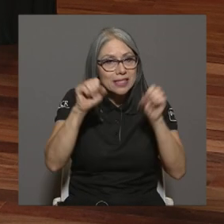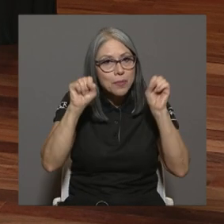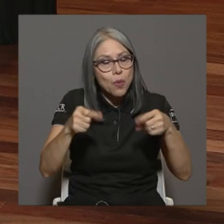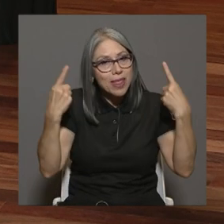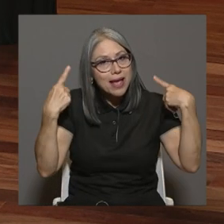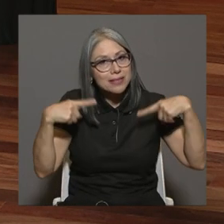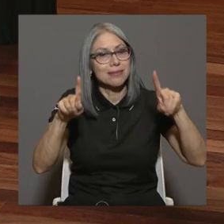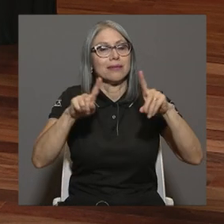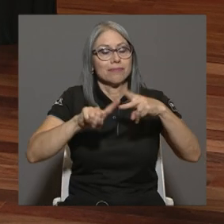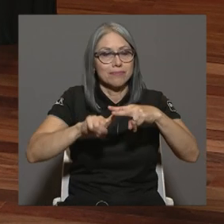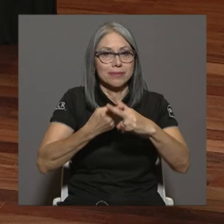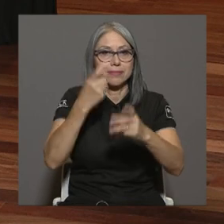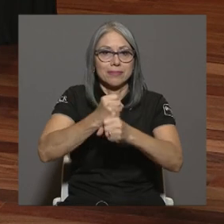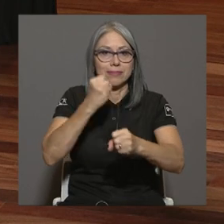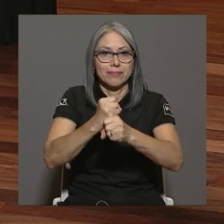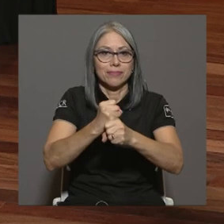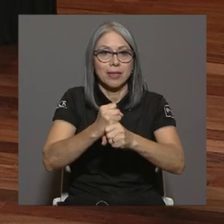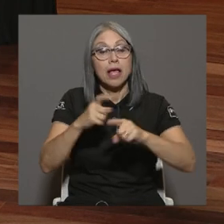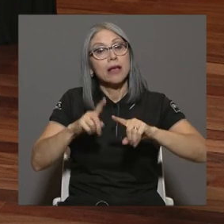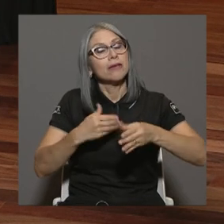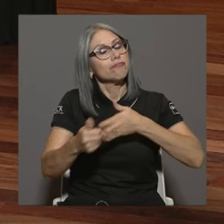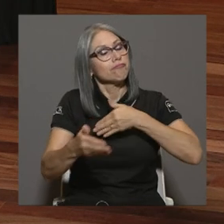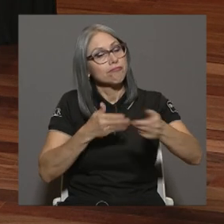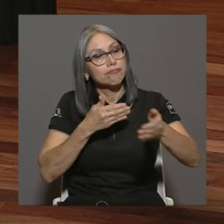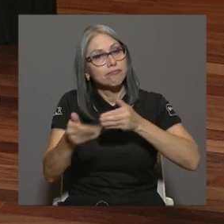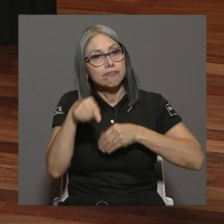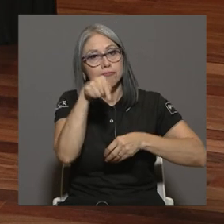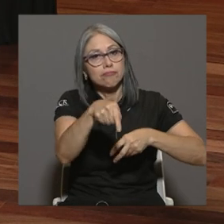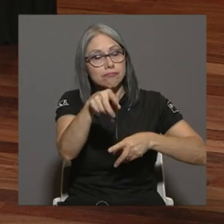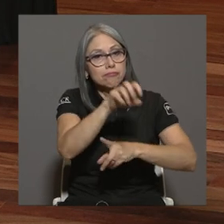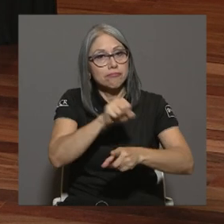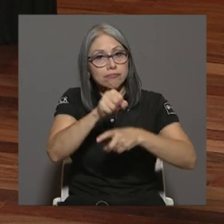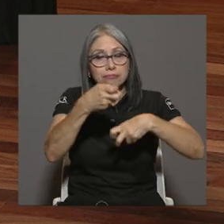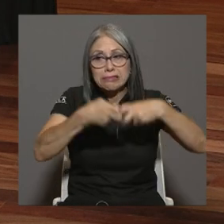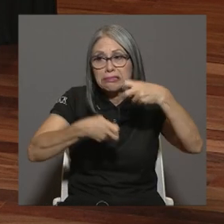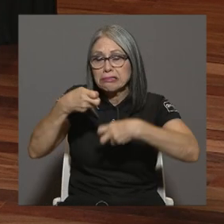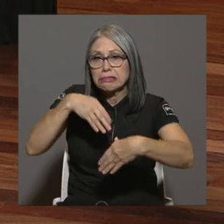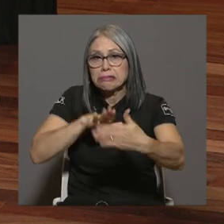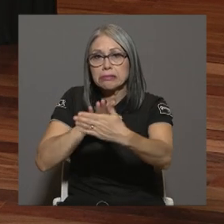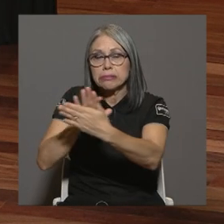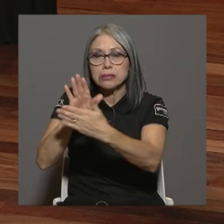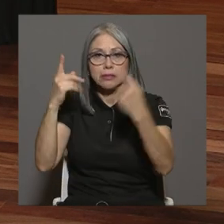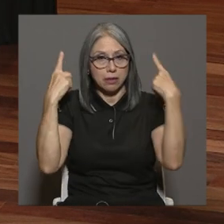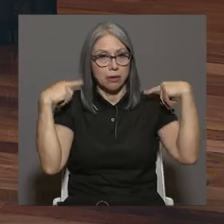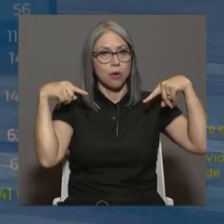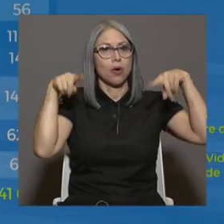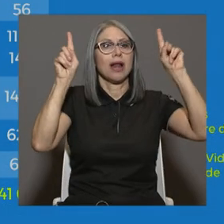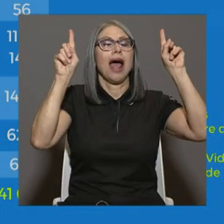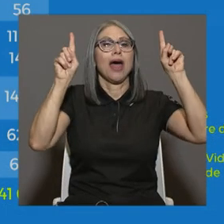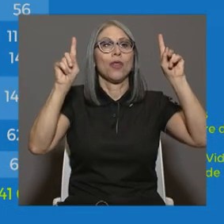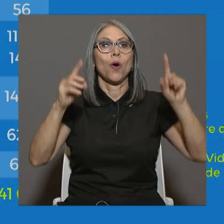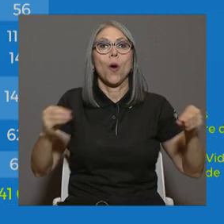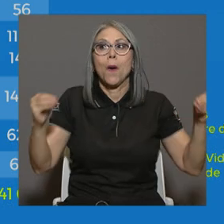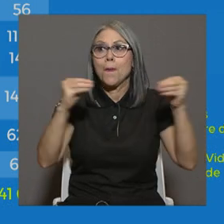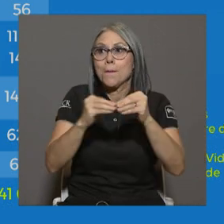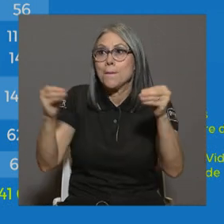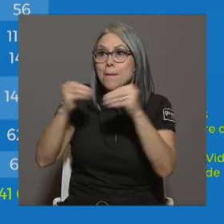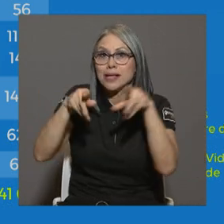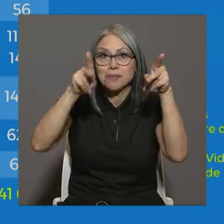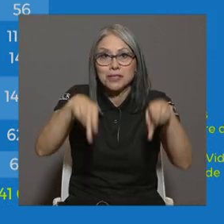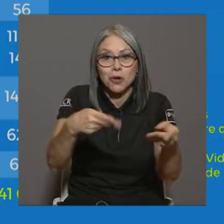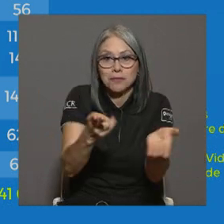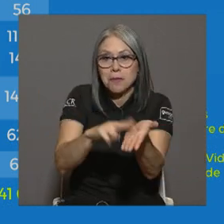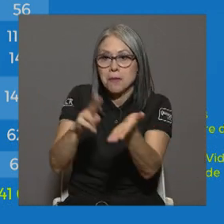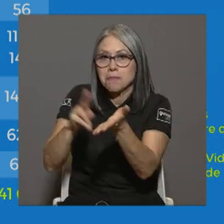operativos. No obstante esas dificultades, hemos logrado un aumento en la matrícula en todas las